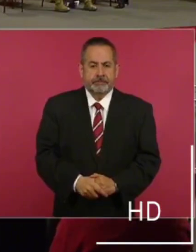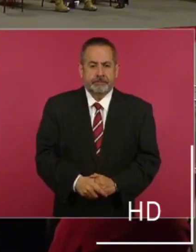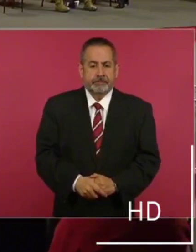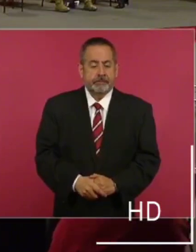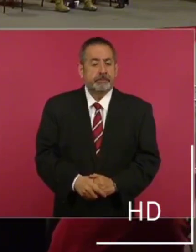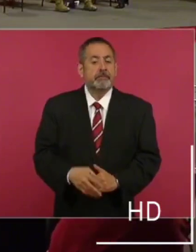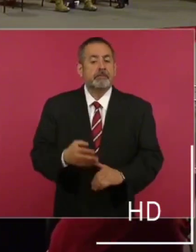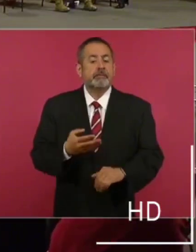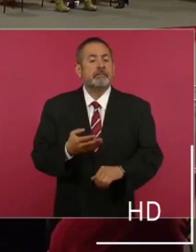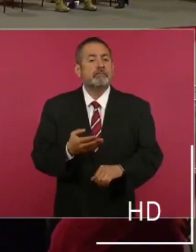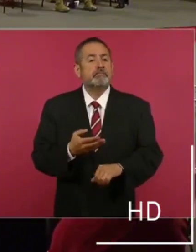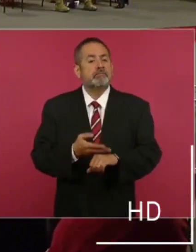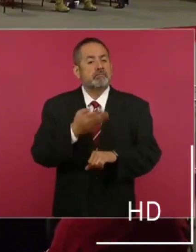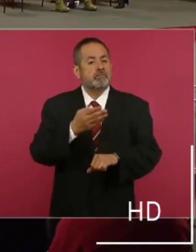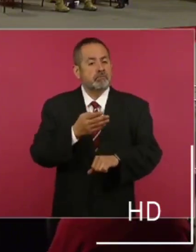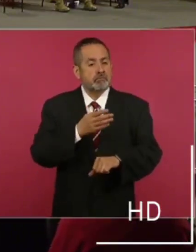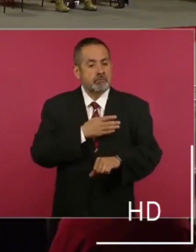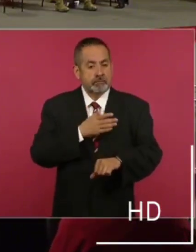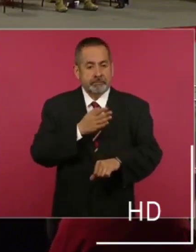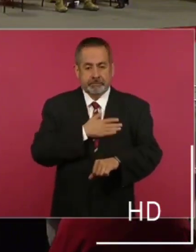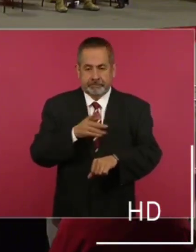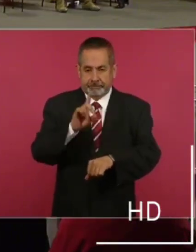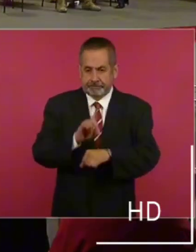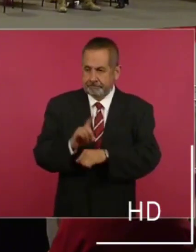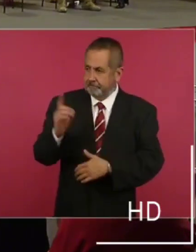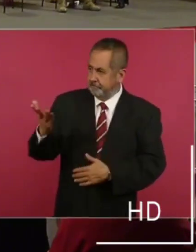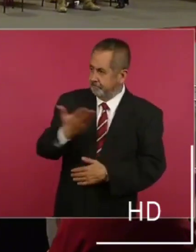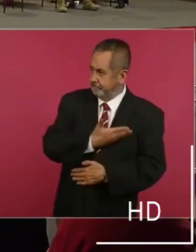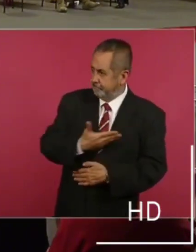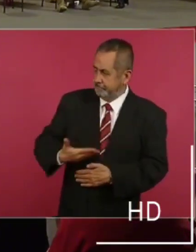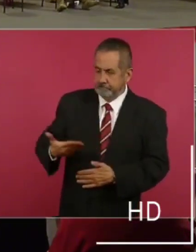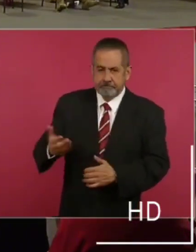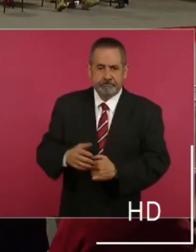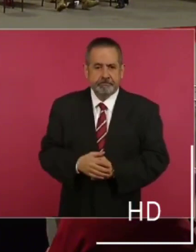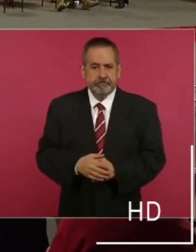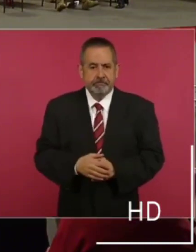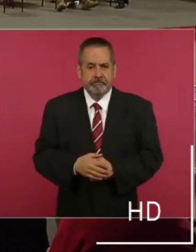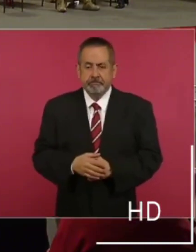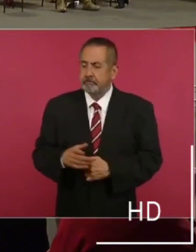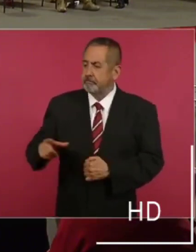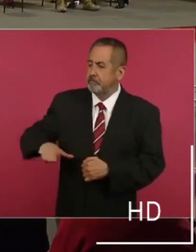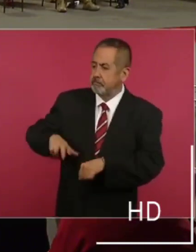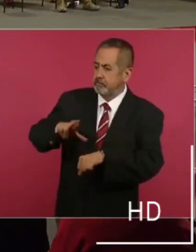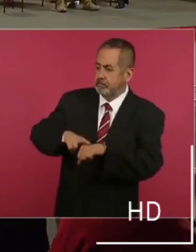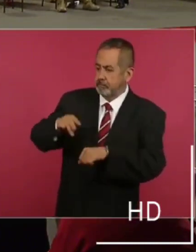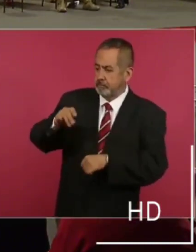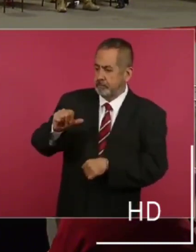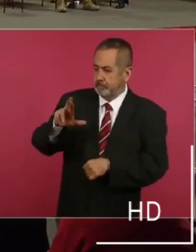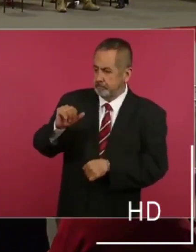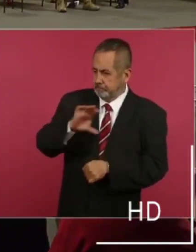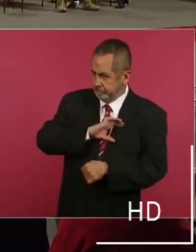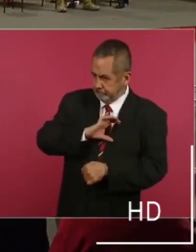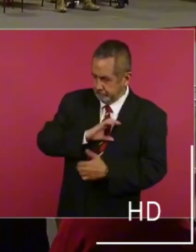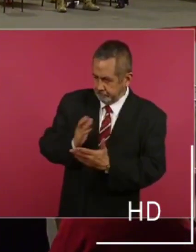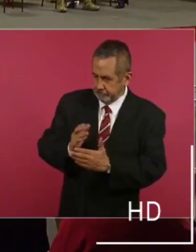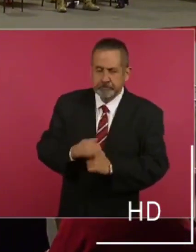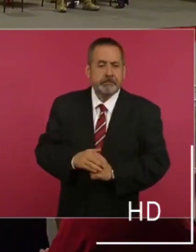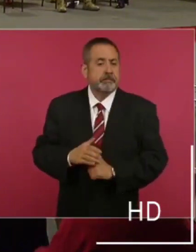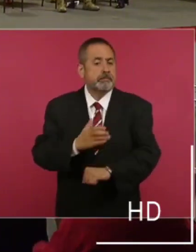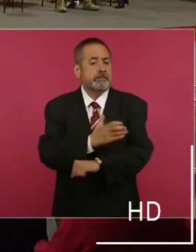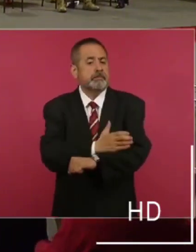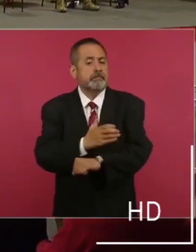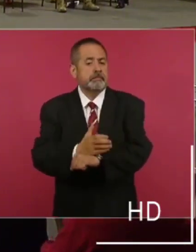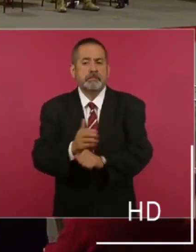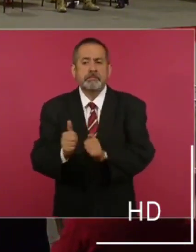Muy buenos días, señor presidente, querida gobernadora Mara Lezama, compañeras